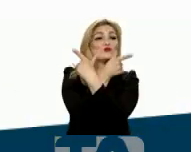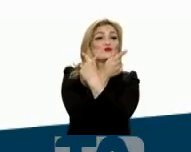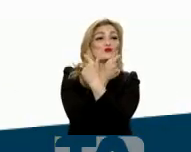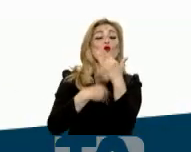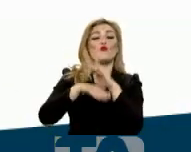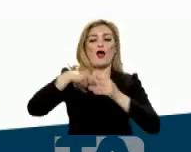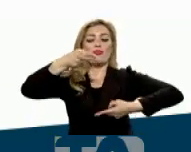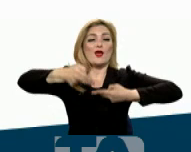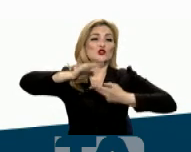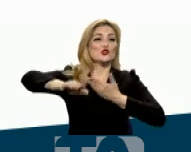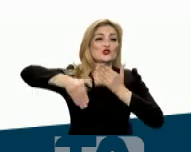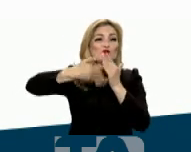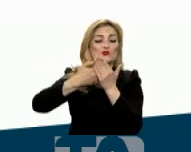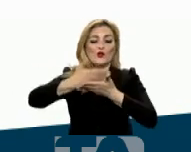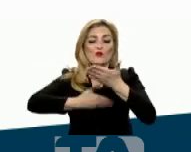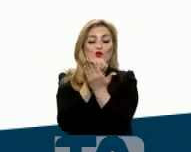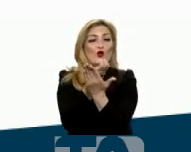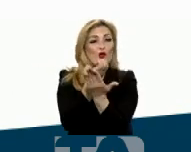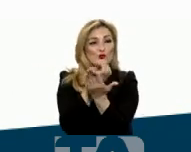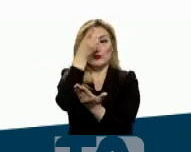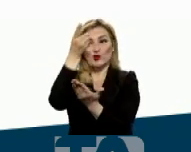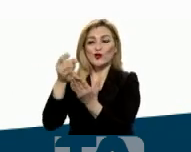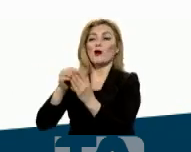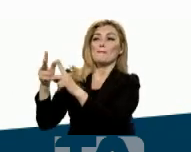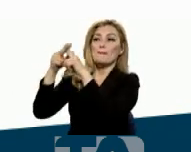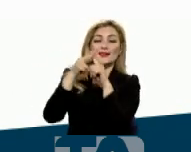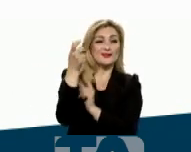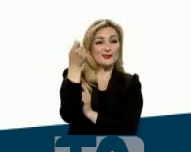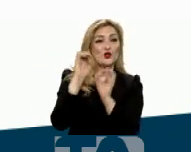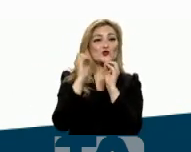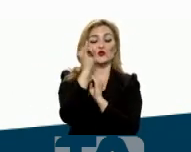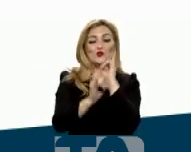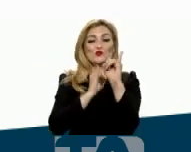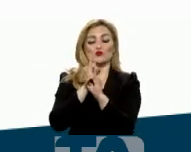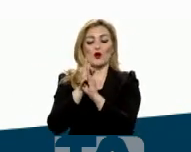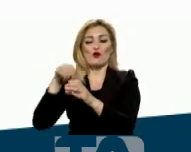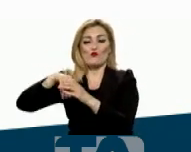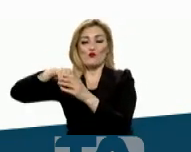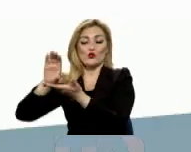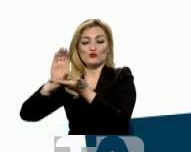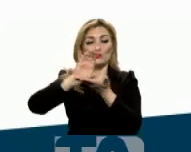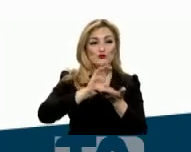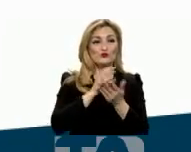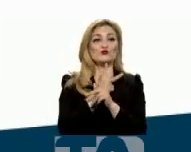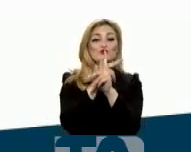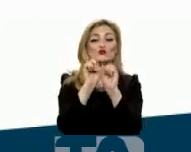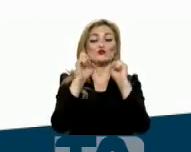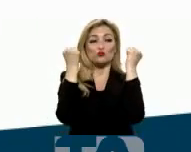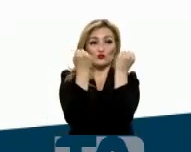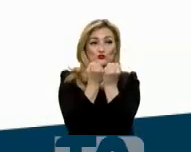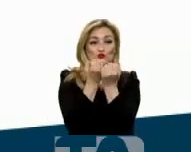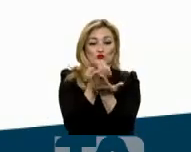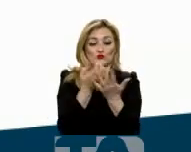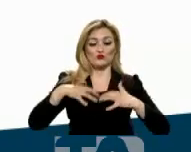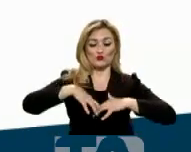renegociar los bonos de nuestra deuda externa. Con esto liberamos recursos para la protección social y reactivación económica. Al anuncio se sumó la ministra